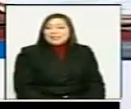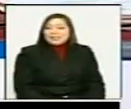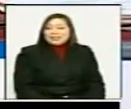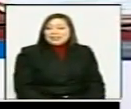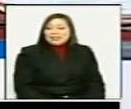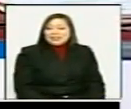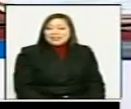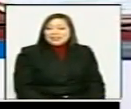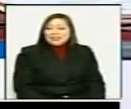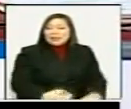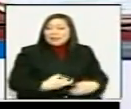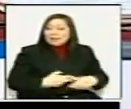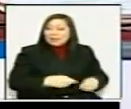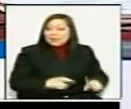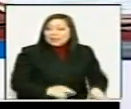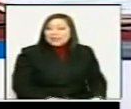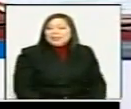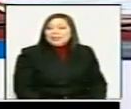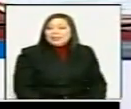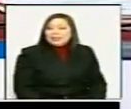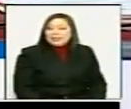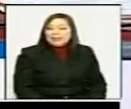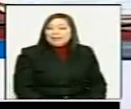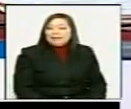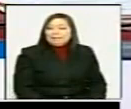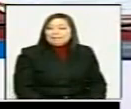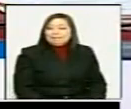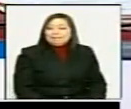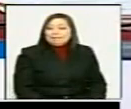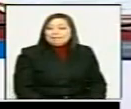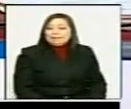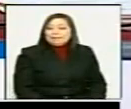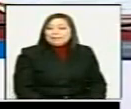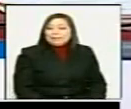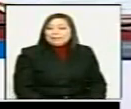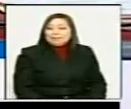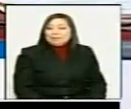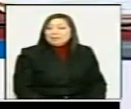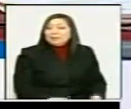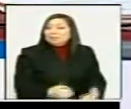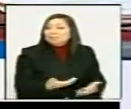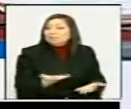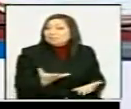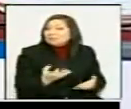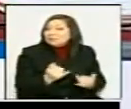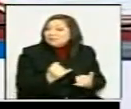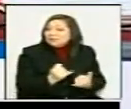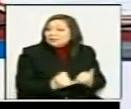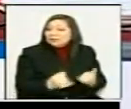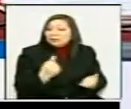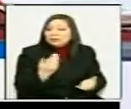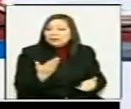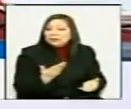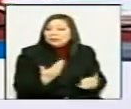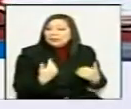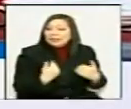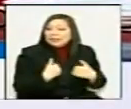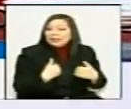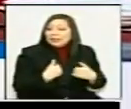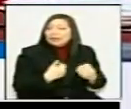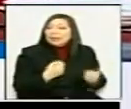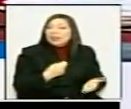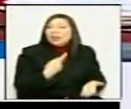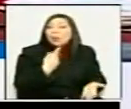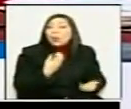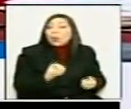hemos llegado a la judicialización de un proyecto. Y finalmente, solamente hemos tenido que